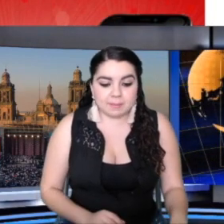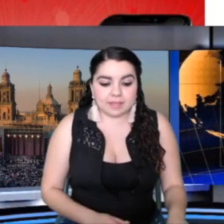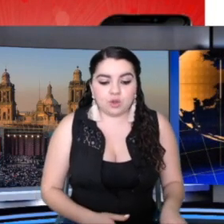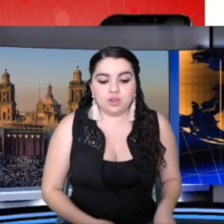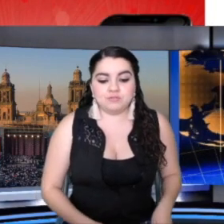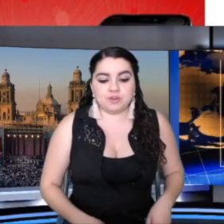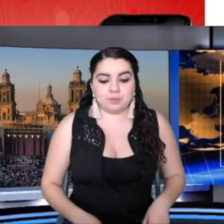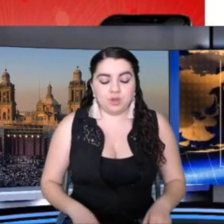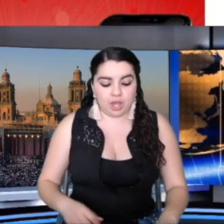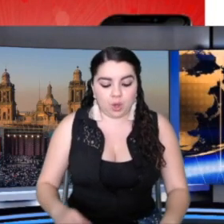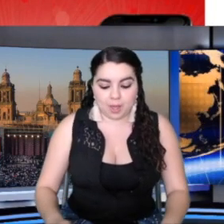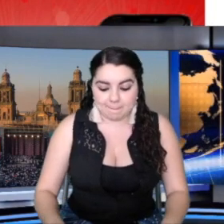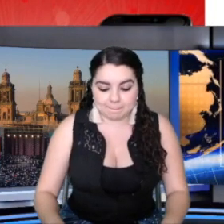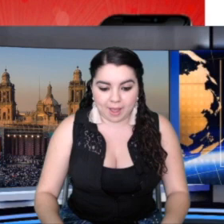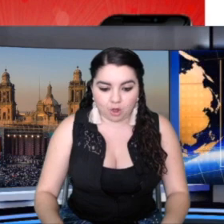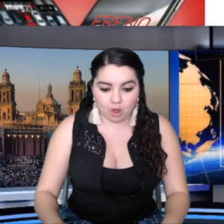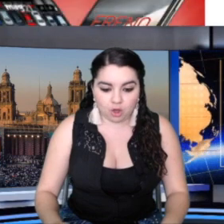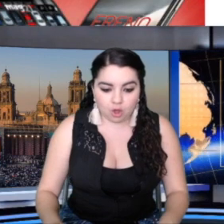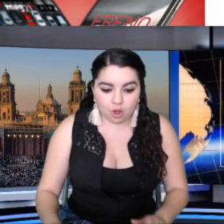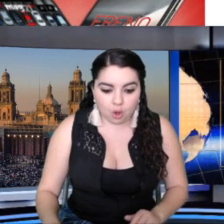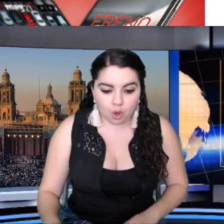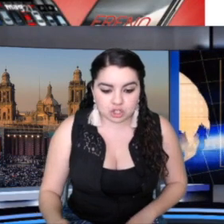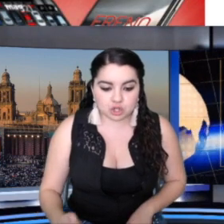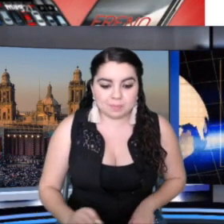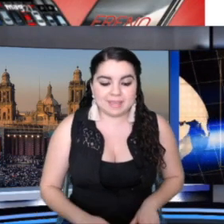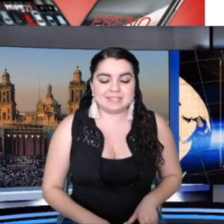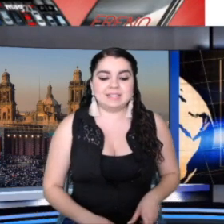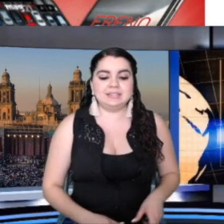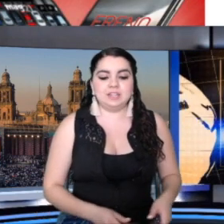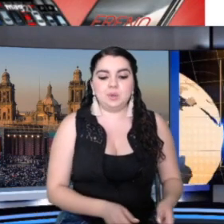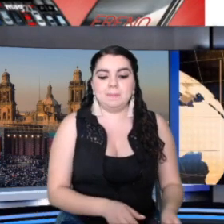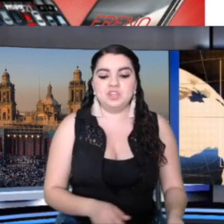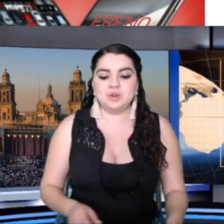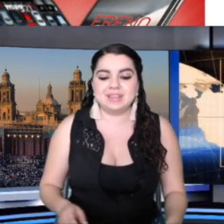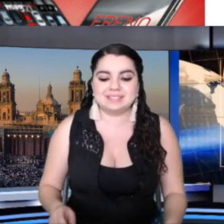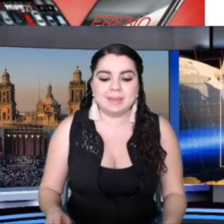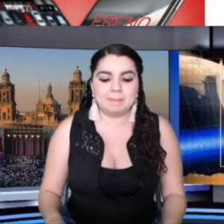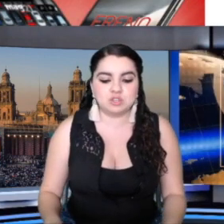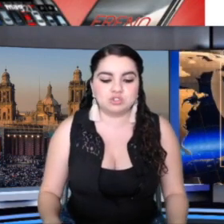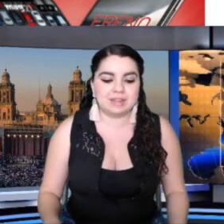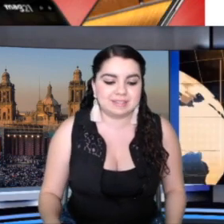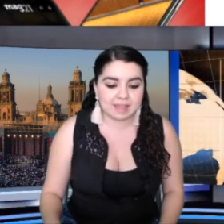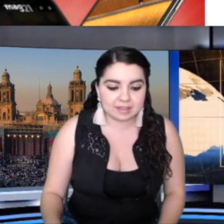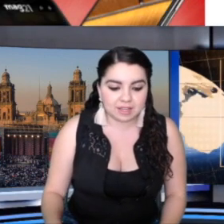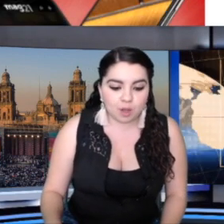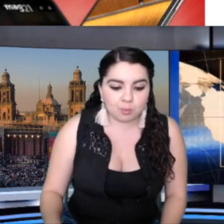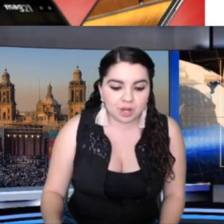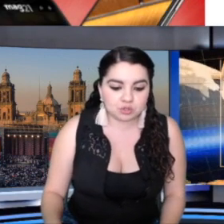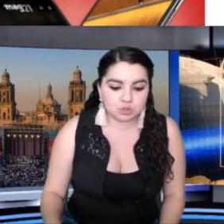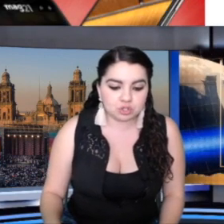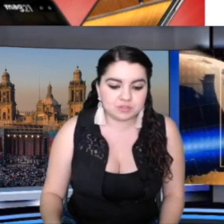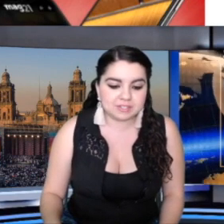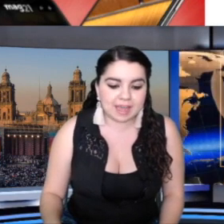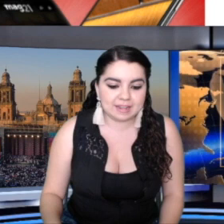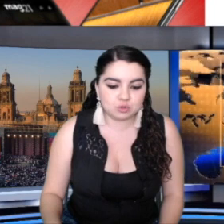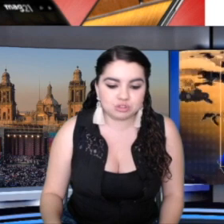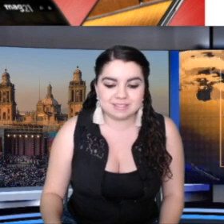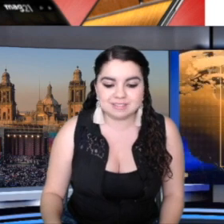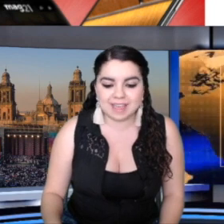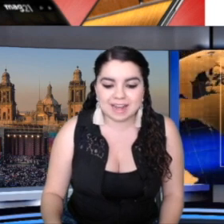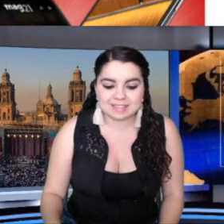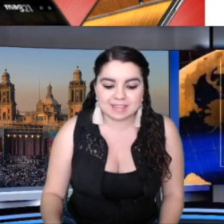Walmart de México informó que hoy pagó 8.079 millones de pesos al SAT por asuntos